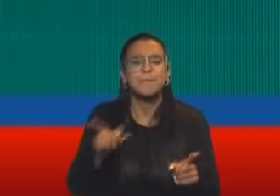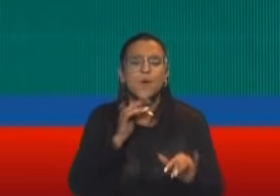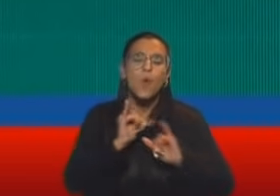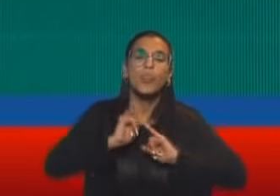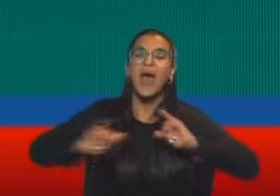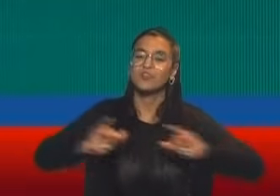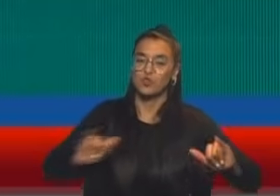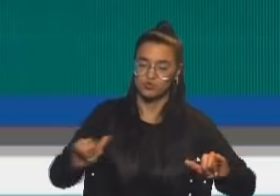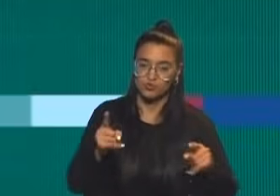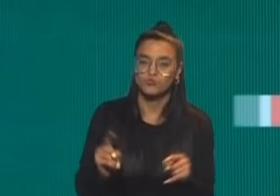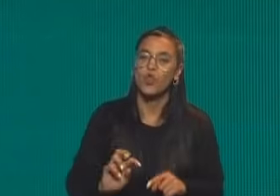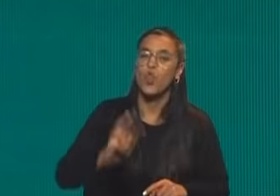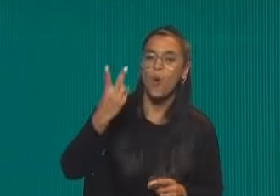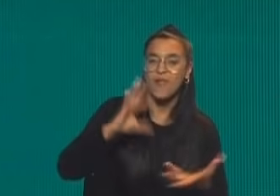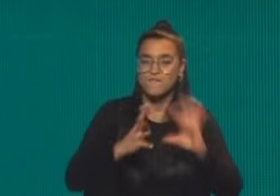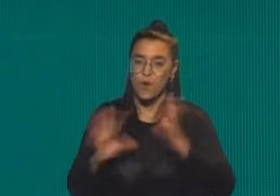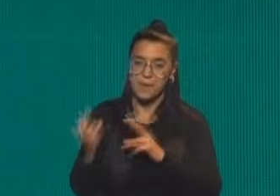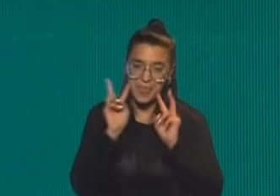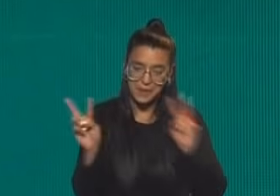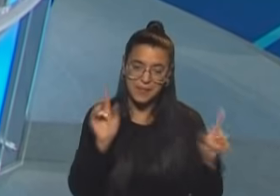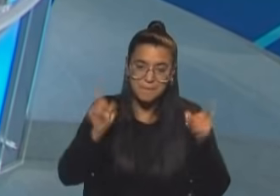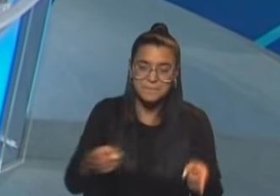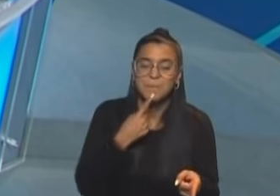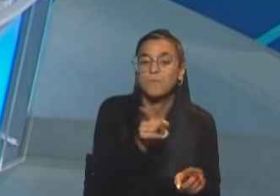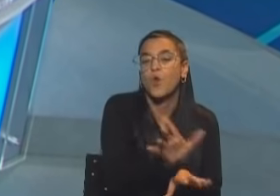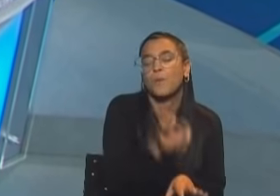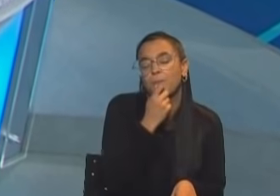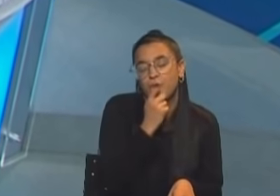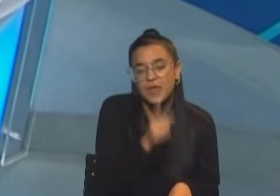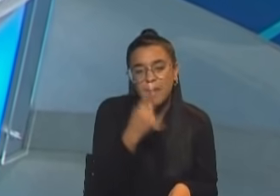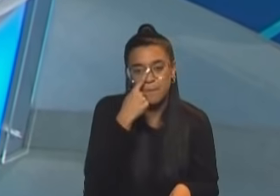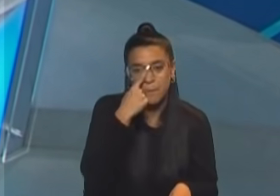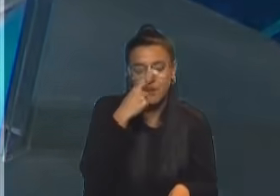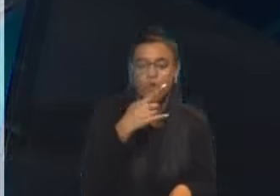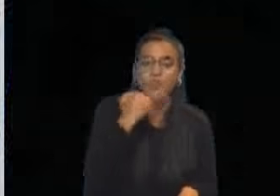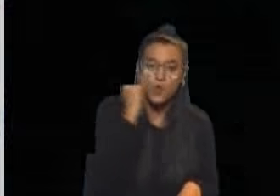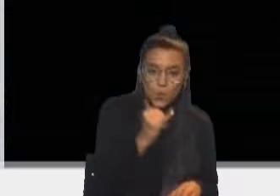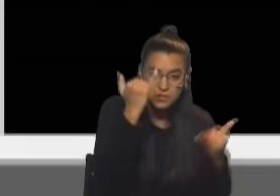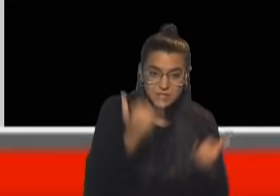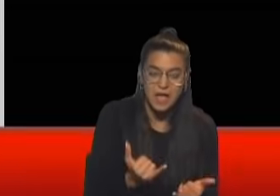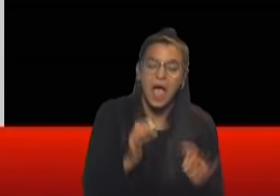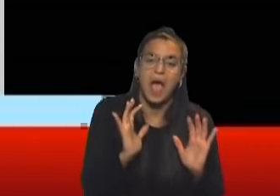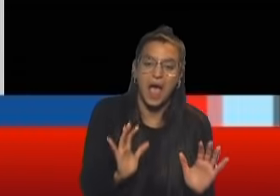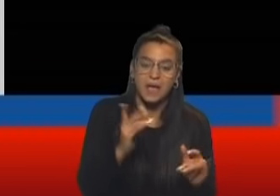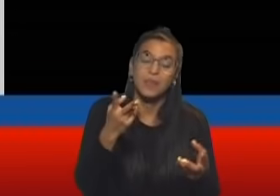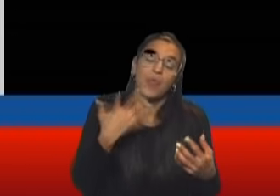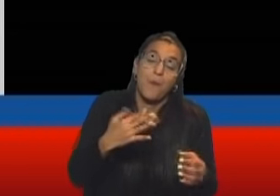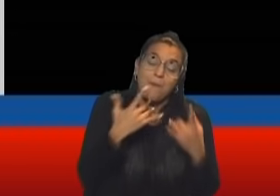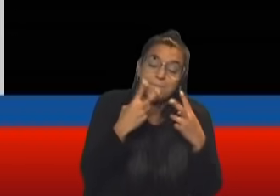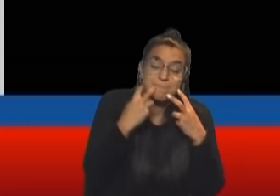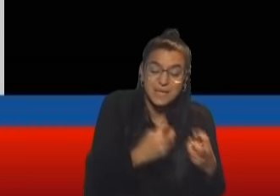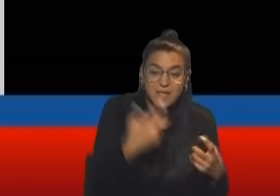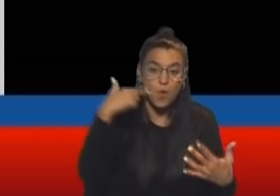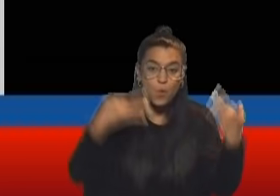doble vara en este sentido, ¿no? Digo, esto lo hizo, aparentemente está la denuncia, vamos a ponerlo en esos términos, tiene que investigar la justicia,